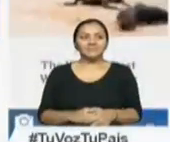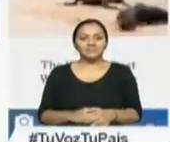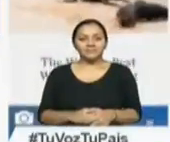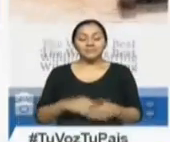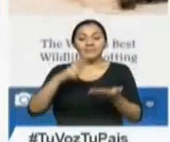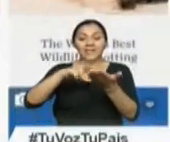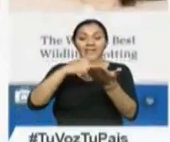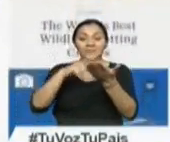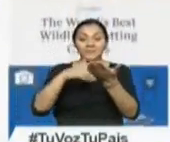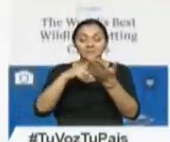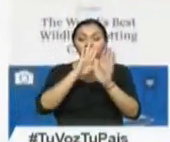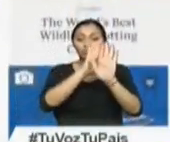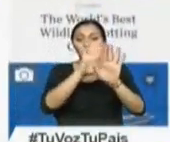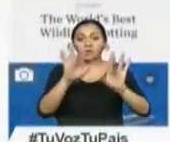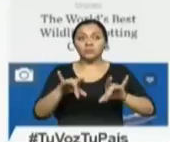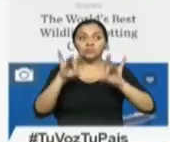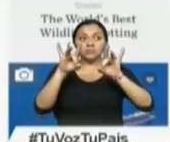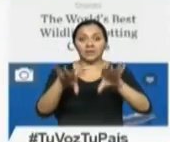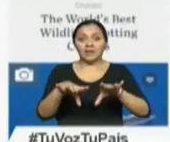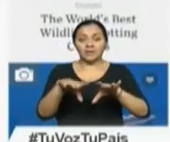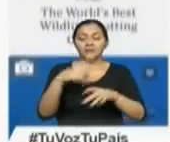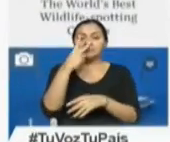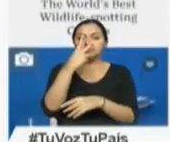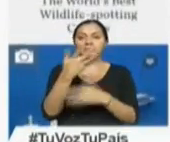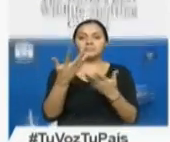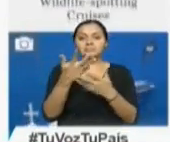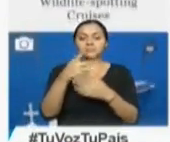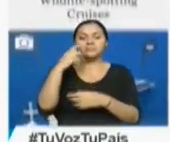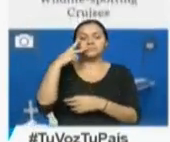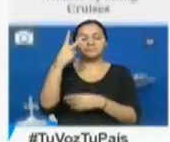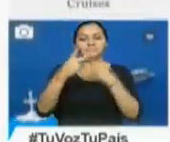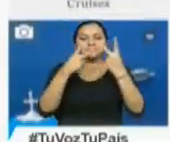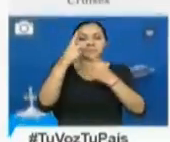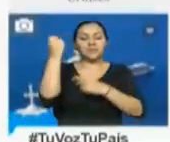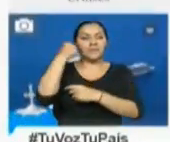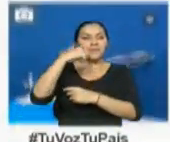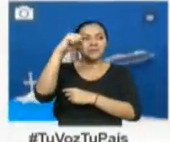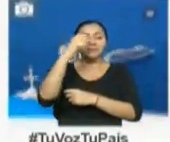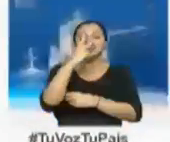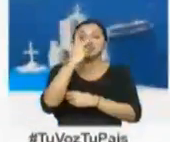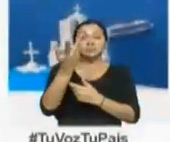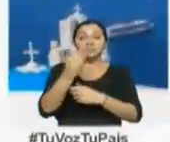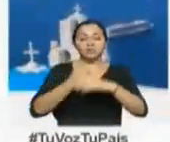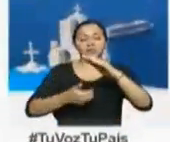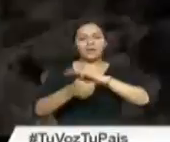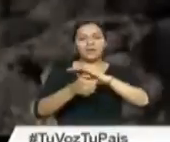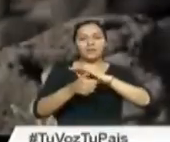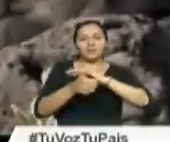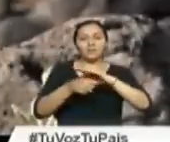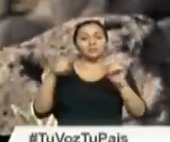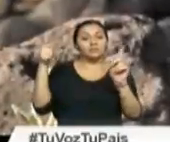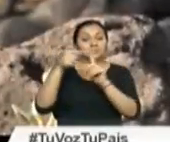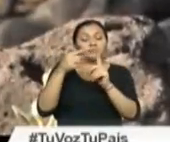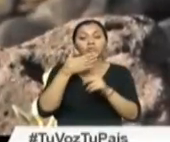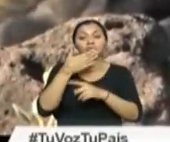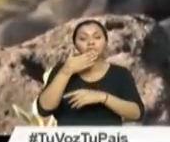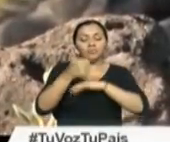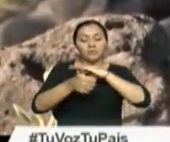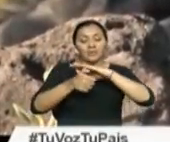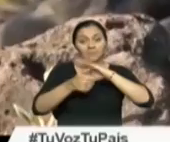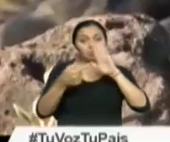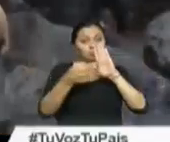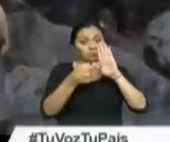La revista australiana Qantas publicó un artículo llamado Un crucero de aventura salvaje a las Islas Galápagos, que hace referencia al